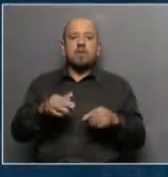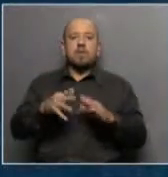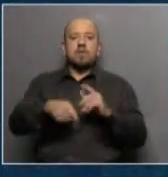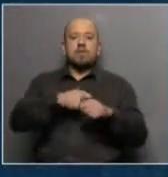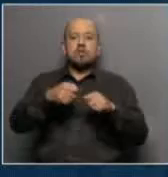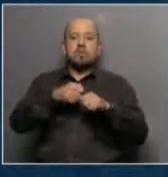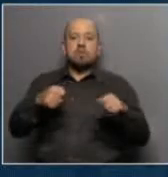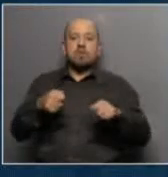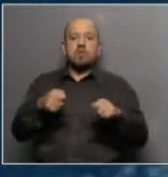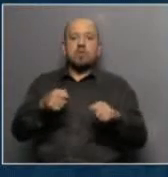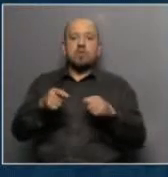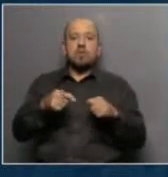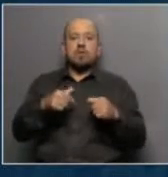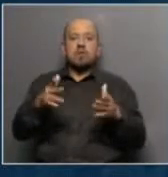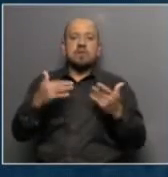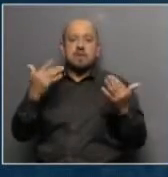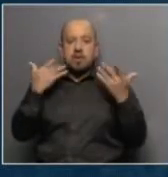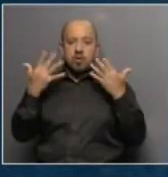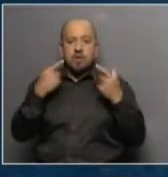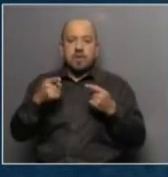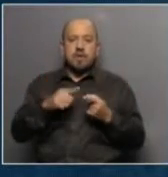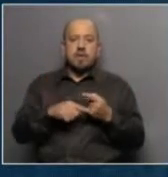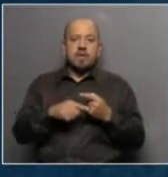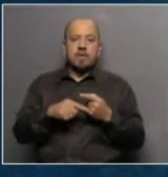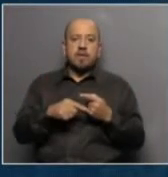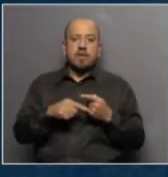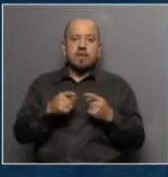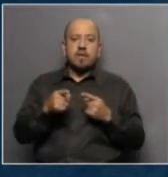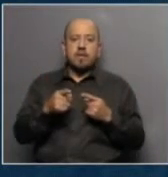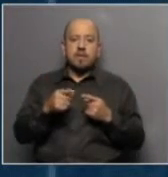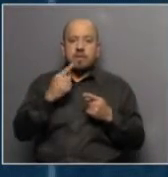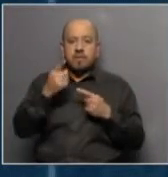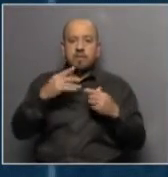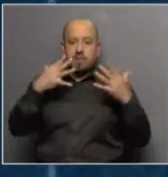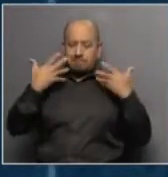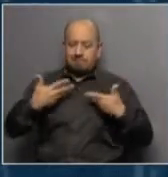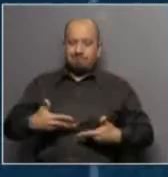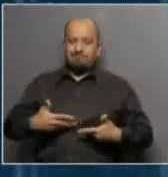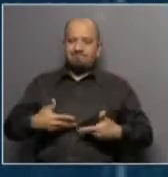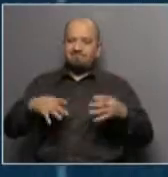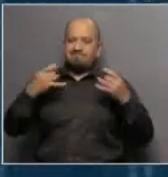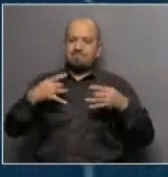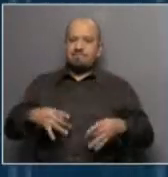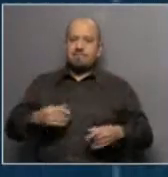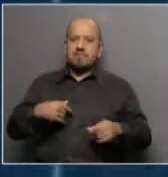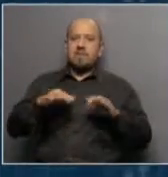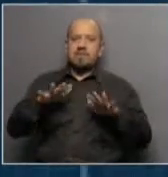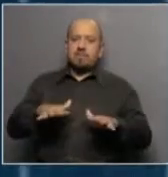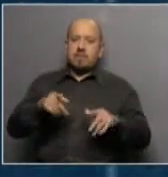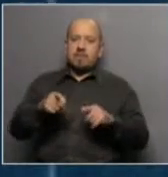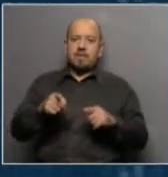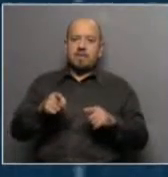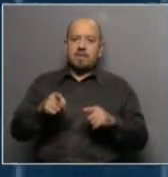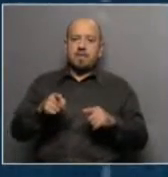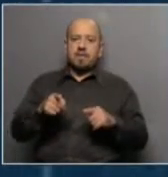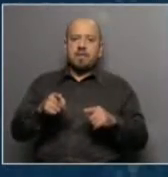championes, buen equipo, y salí a correr. Vas a ver que si vas mal vestido, lo más factible es que te paren.